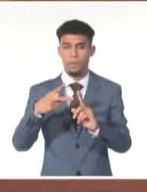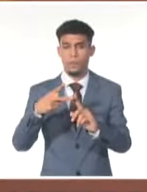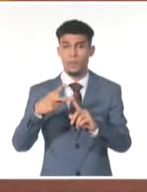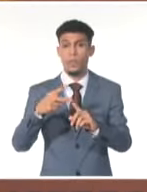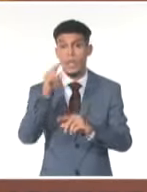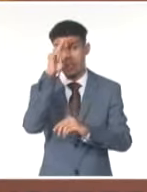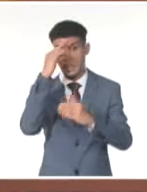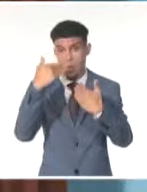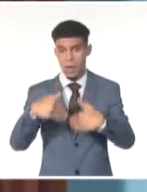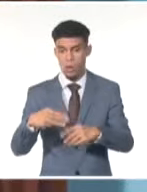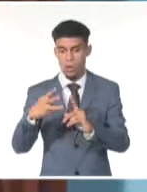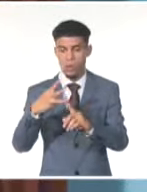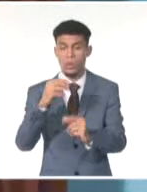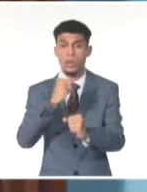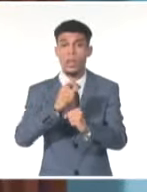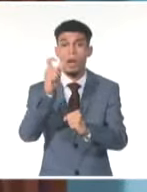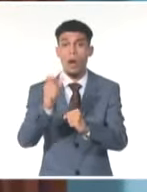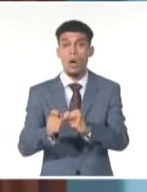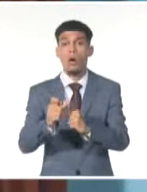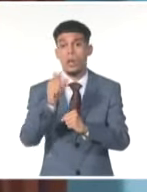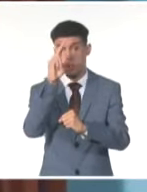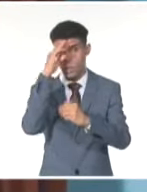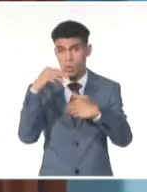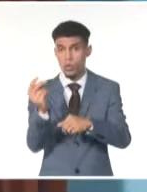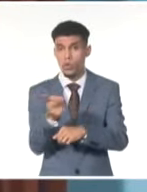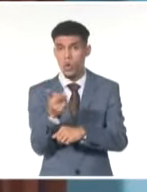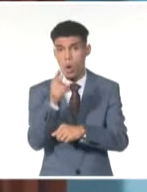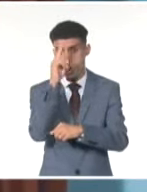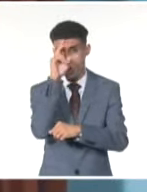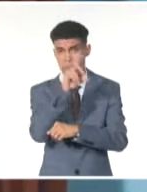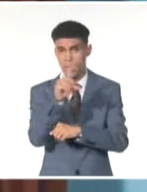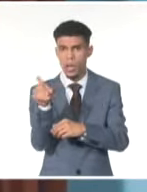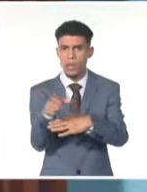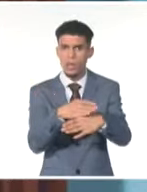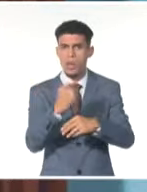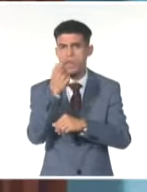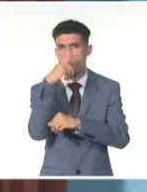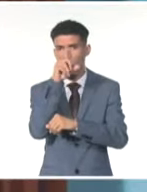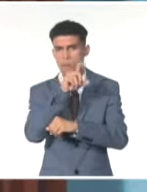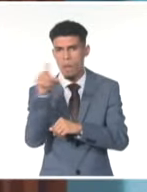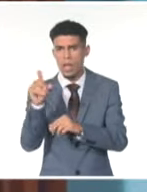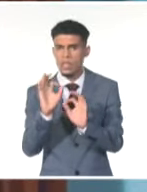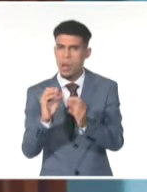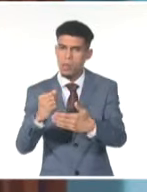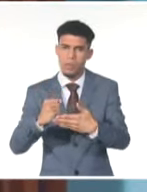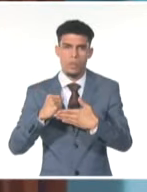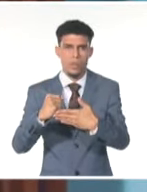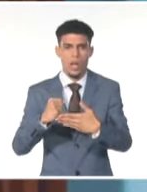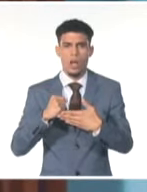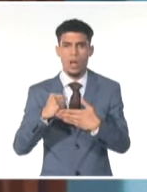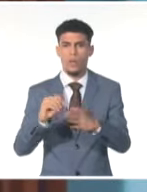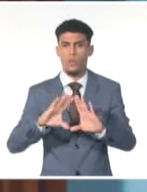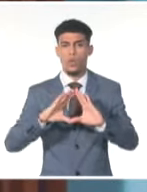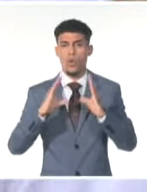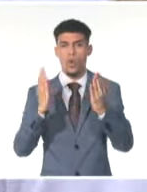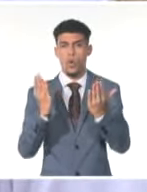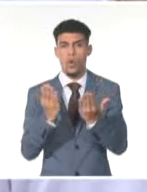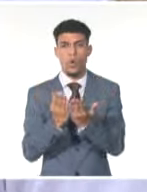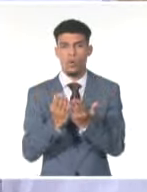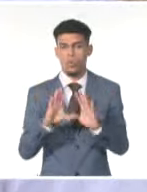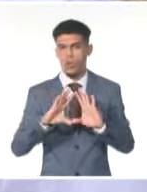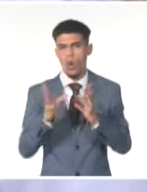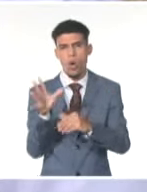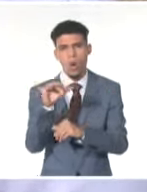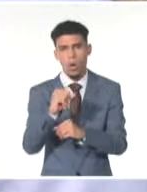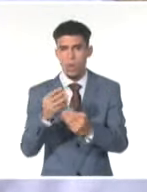salud. Los trabajadores de la salud de los dos hospitales y de las más instituciones, farmacias, han aportado sin todos los días. Es